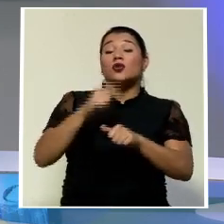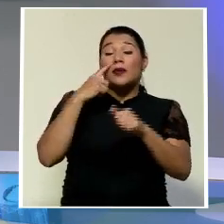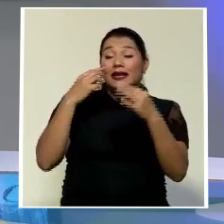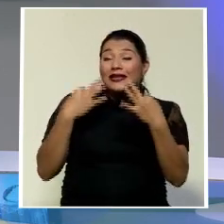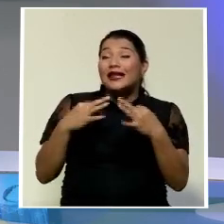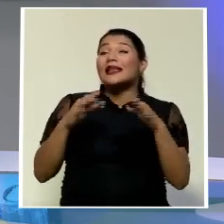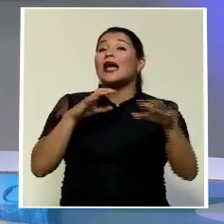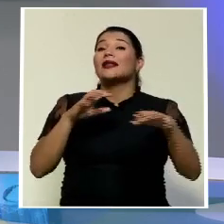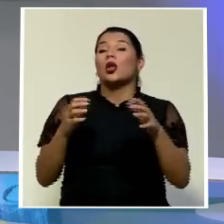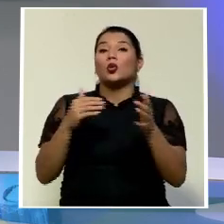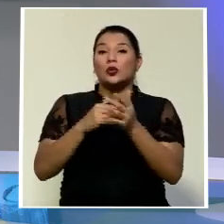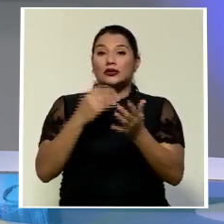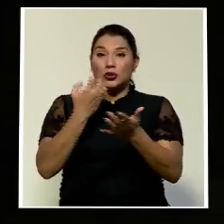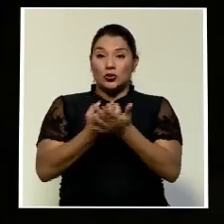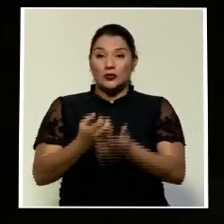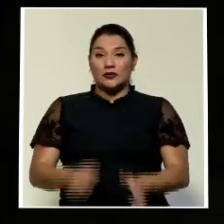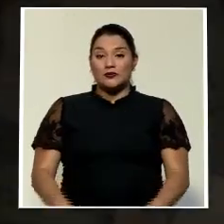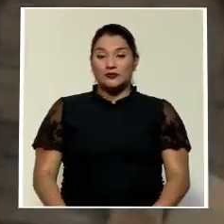la economía.